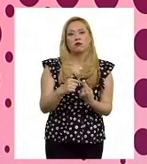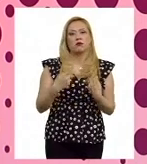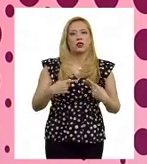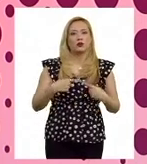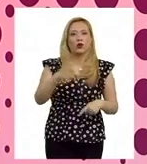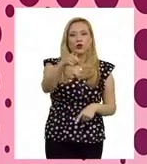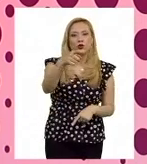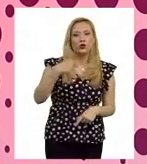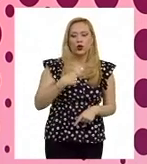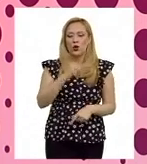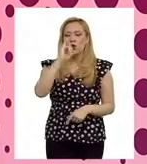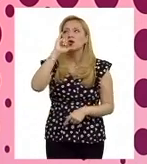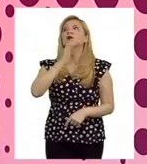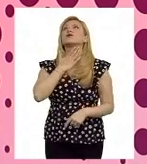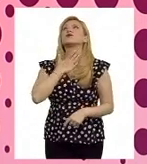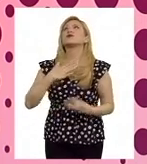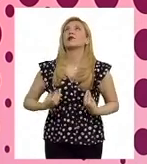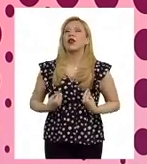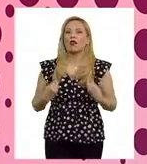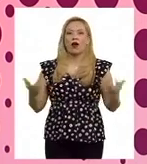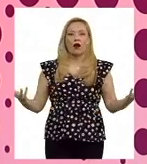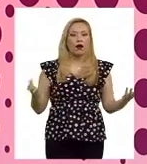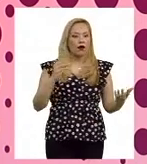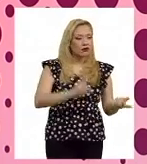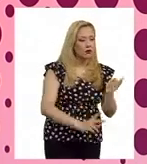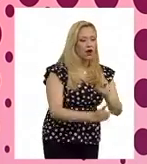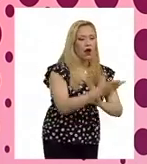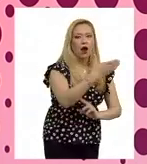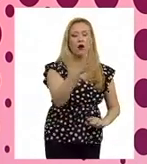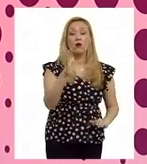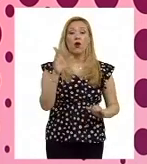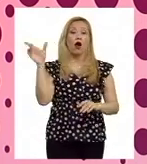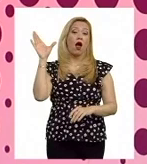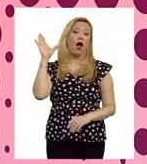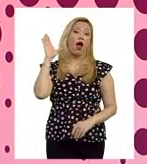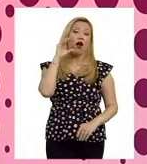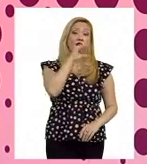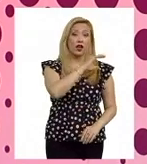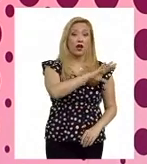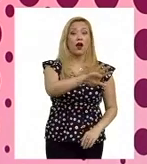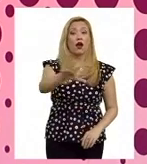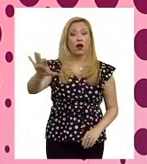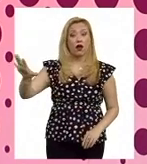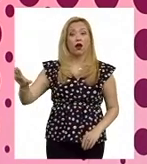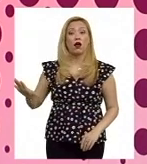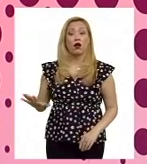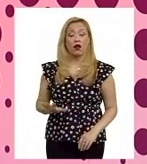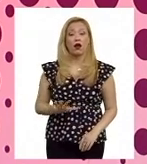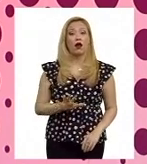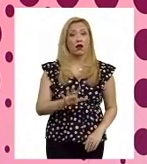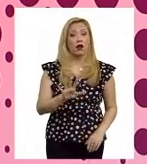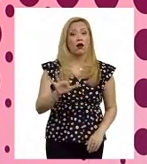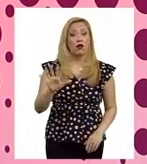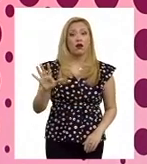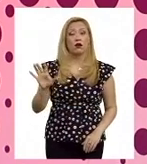para sobrevivir. Vemos que tanto en África como en medio ambiente, si no me equivoco,